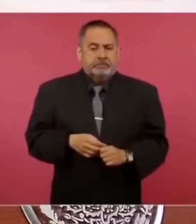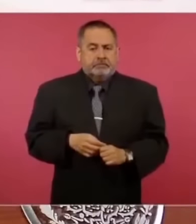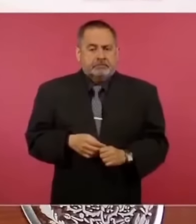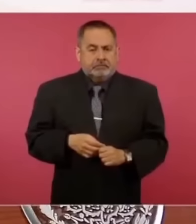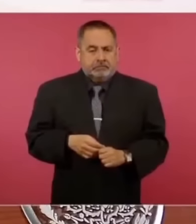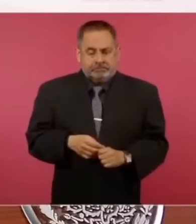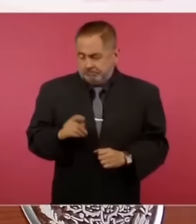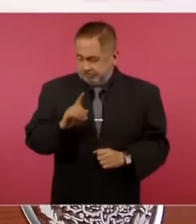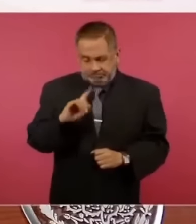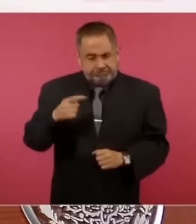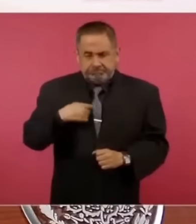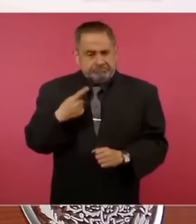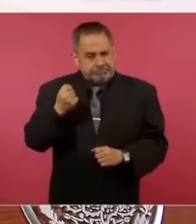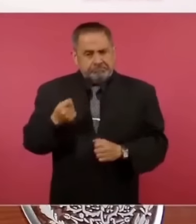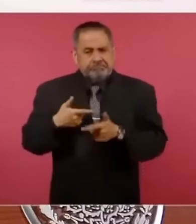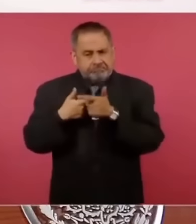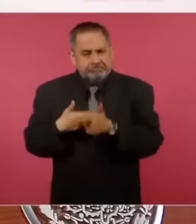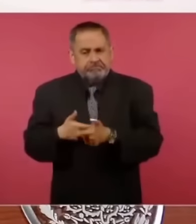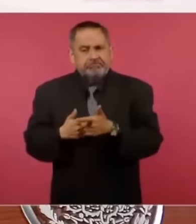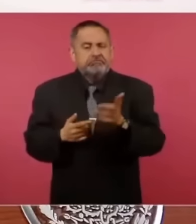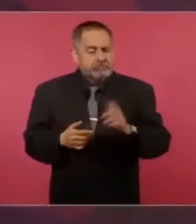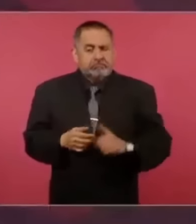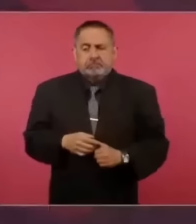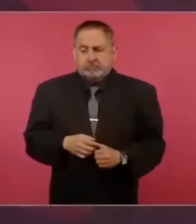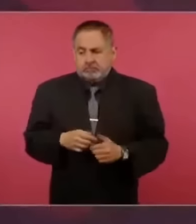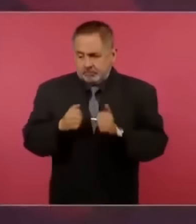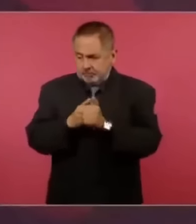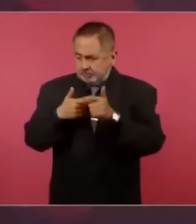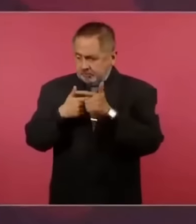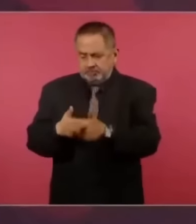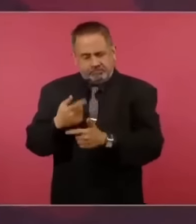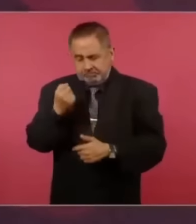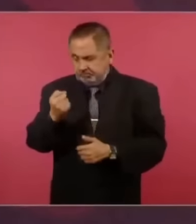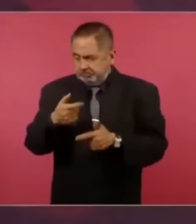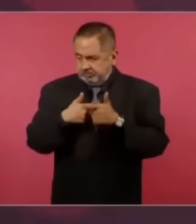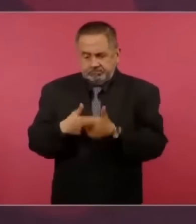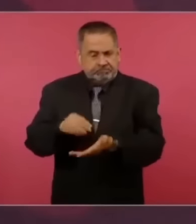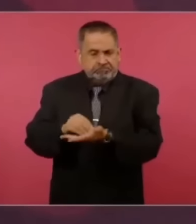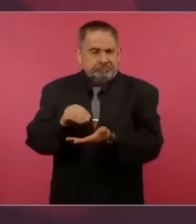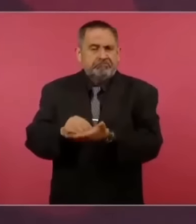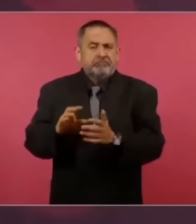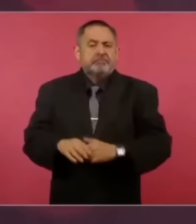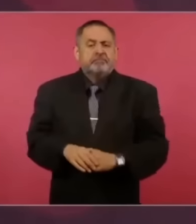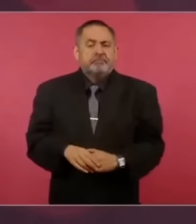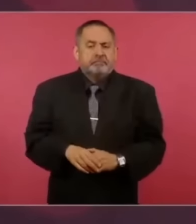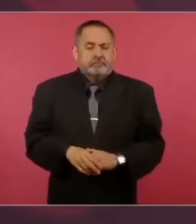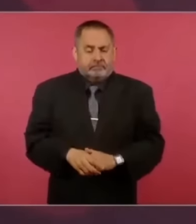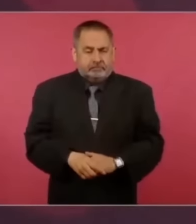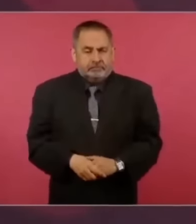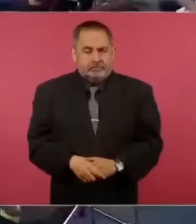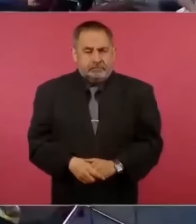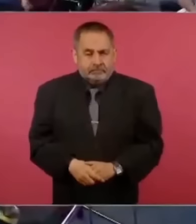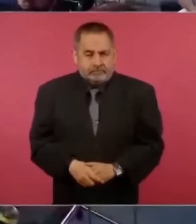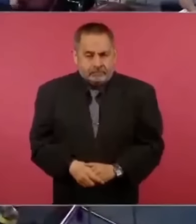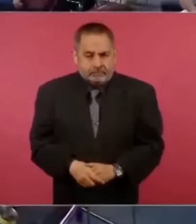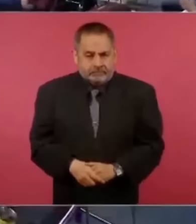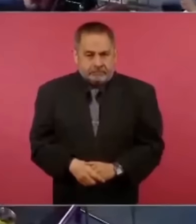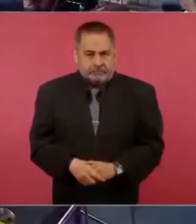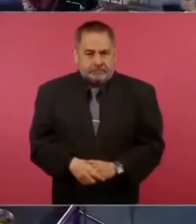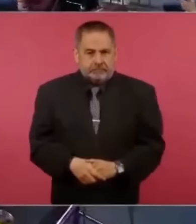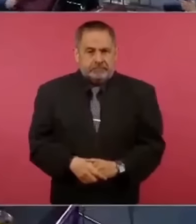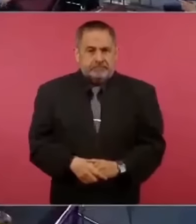Y vamos a continuar con esa postura. Presidente, ¿no va a decir que había